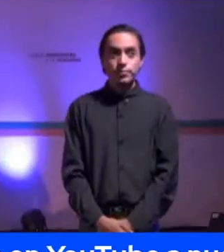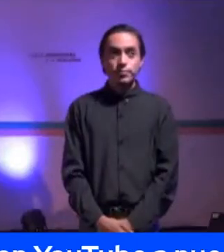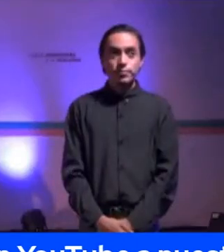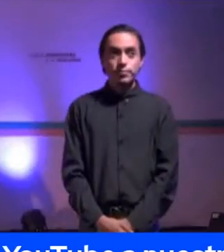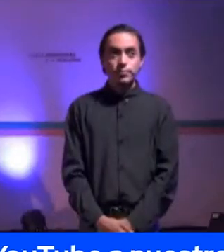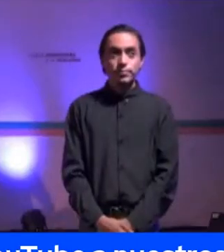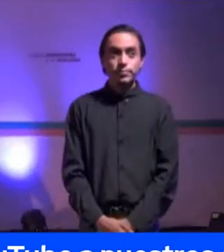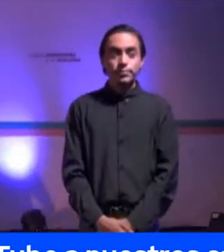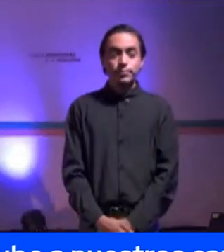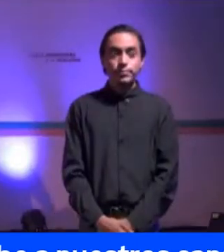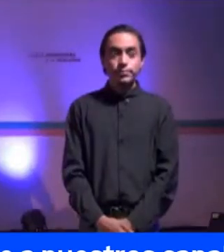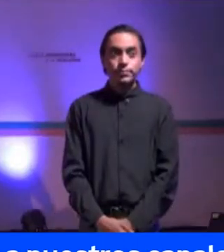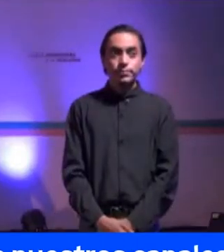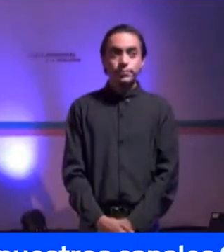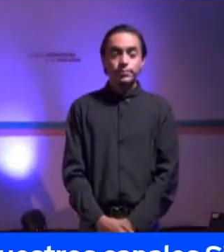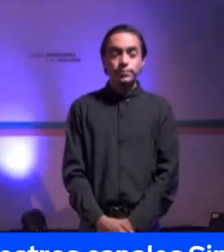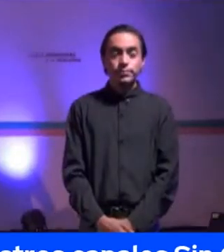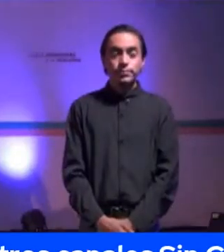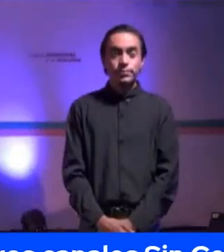Y finalmente,